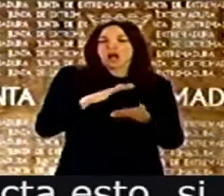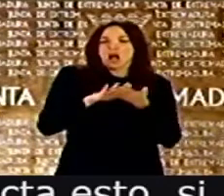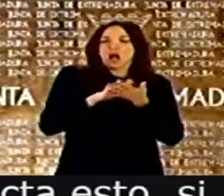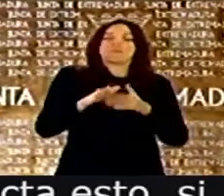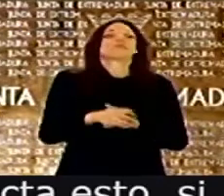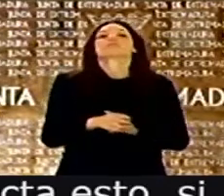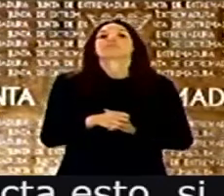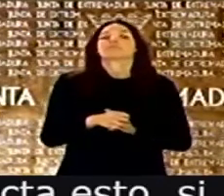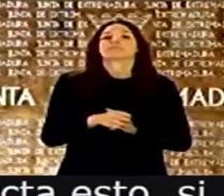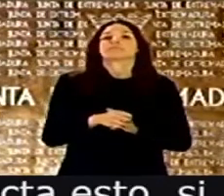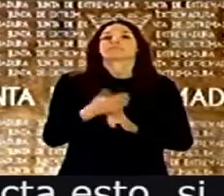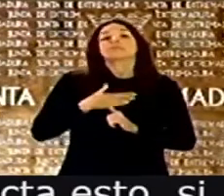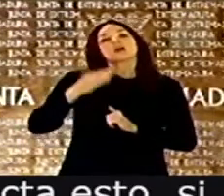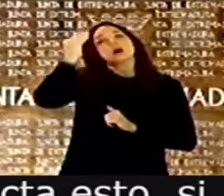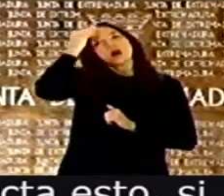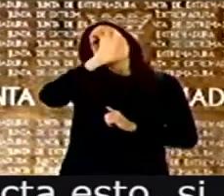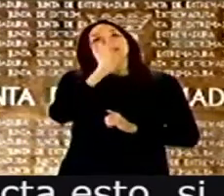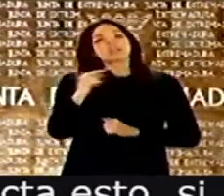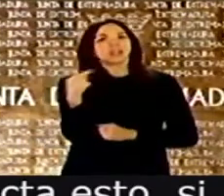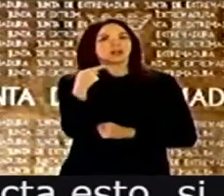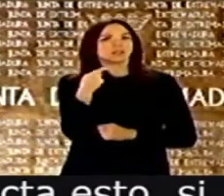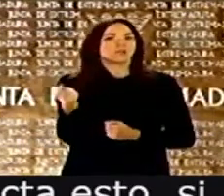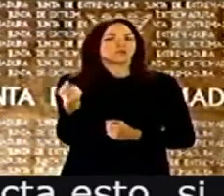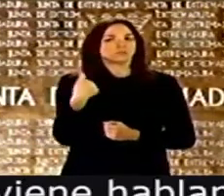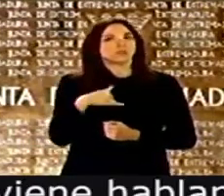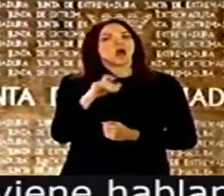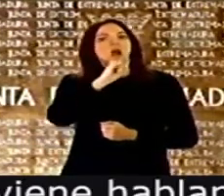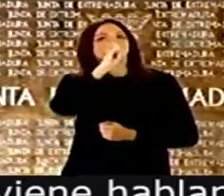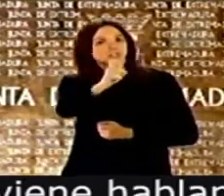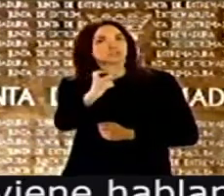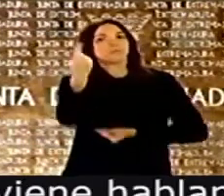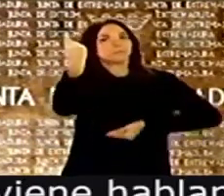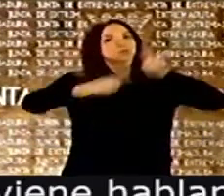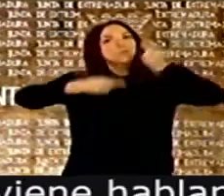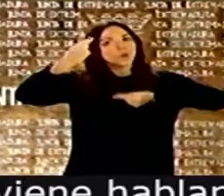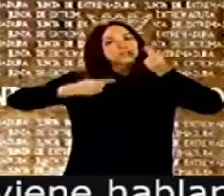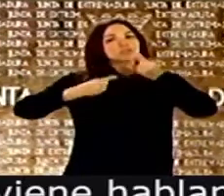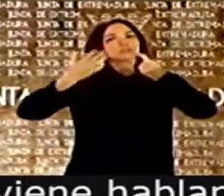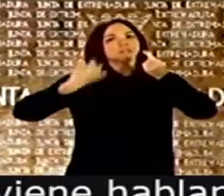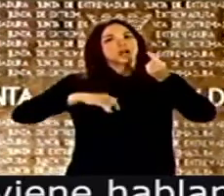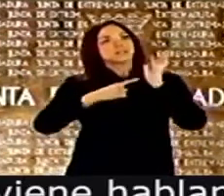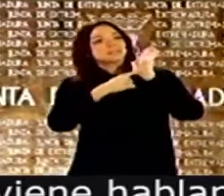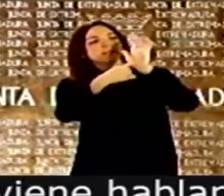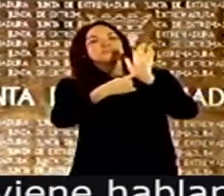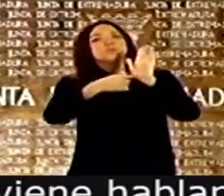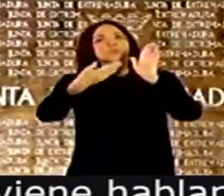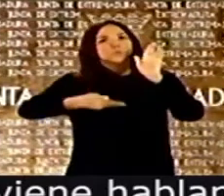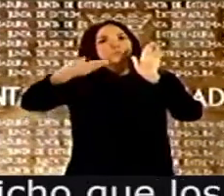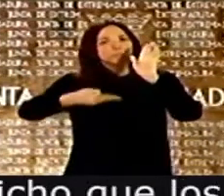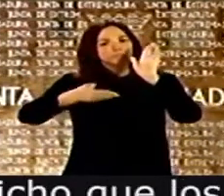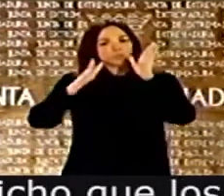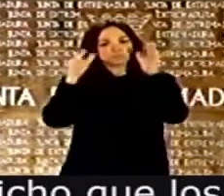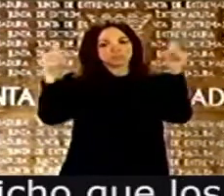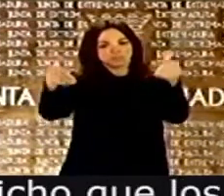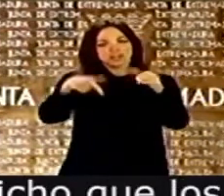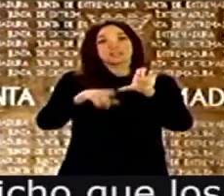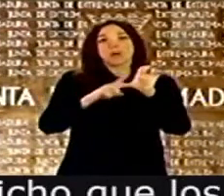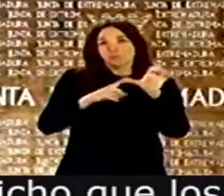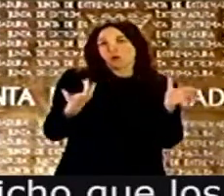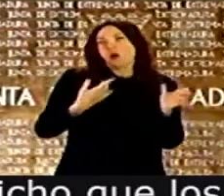negativo. Ya he dicho que los presupuestos son y contienen disposiciones enormemente importantes para Extremadura. Me estoy